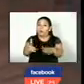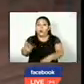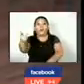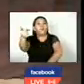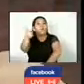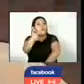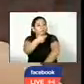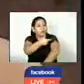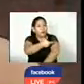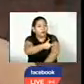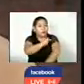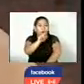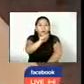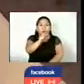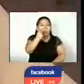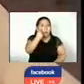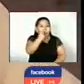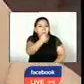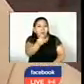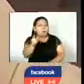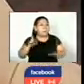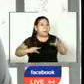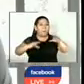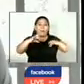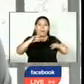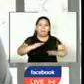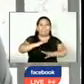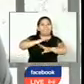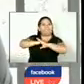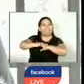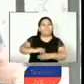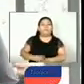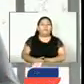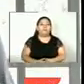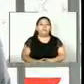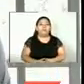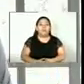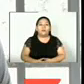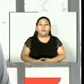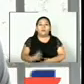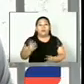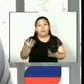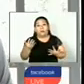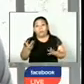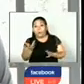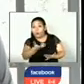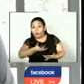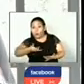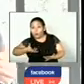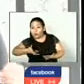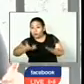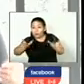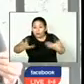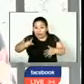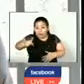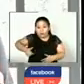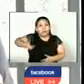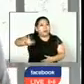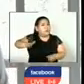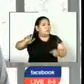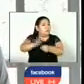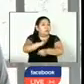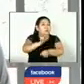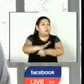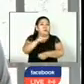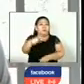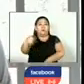vacunación y no exponiéndolas al virus. Esperamos que esto se logre completar en este año, en lo que va de